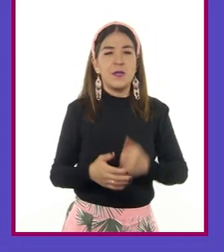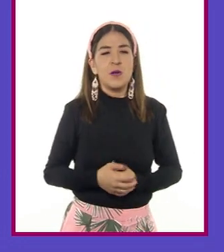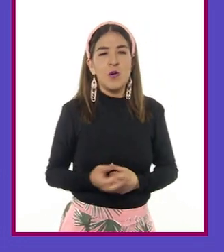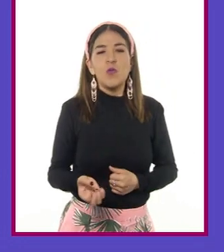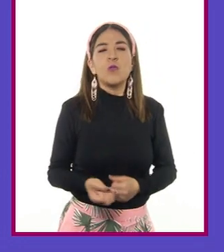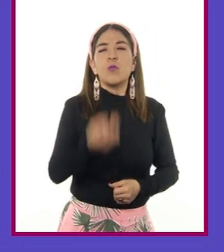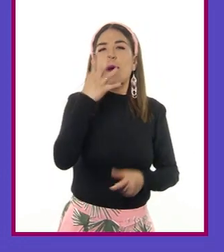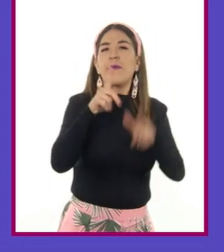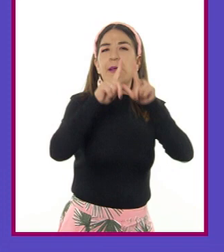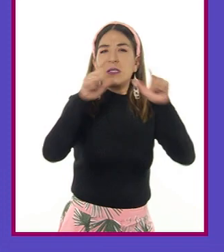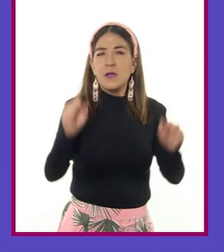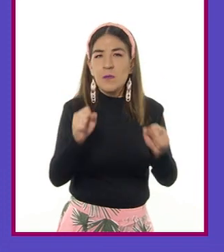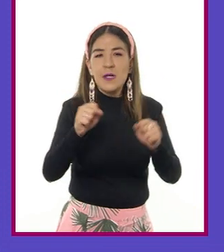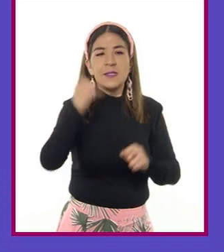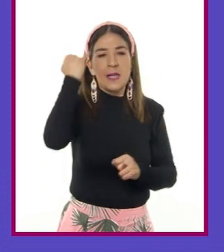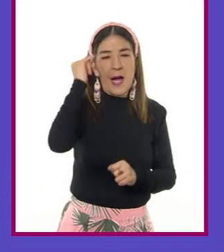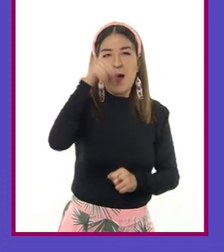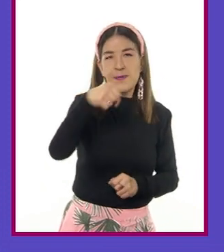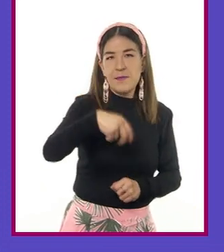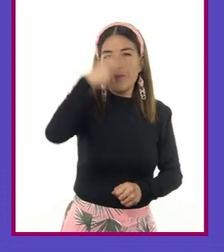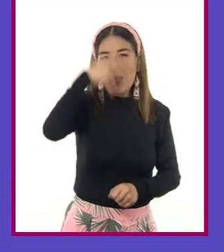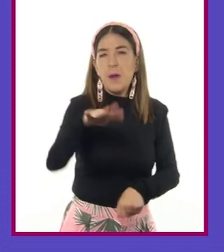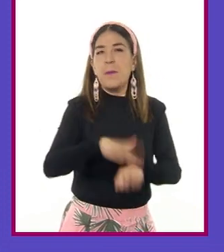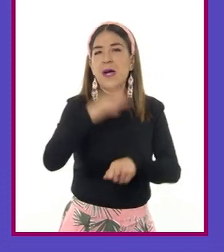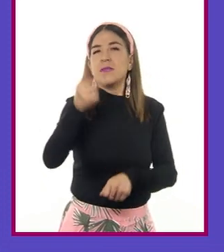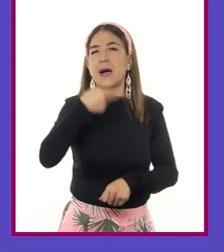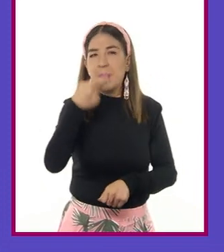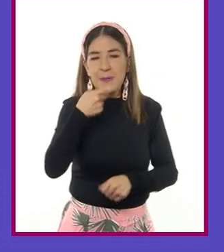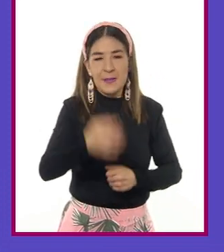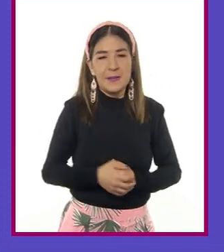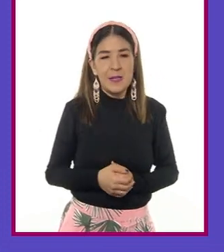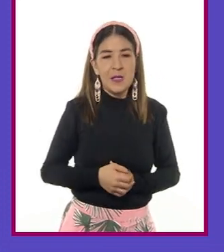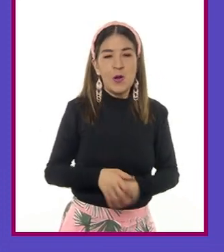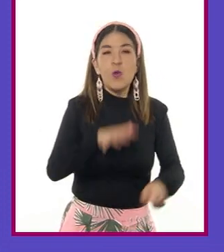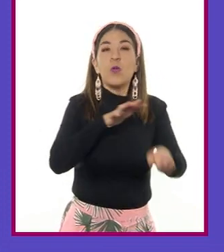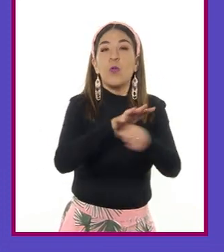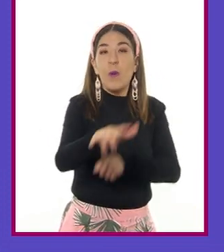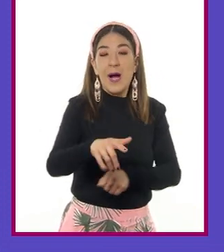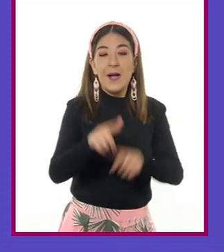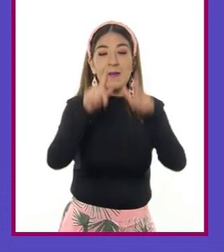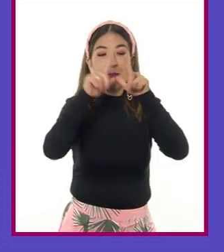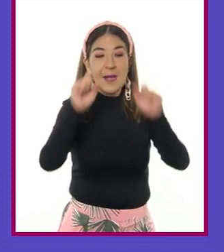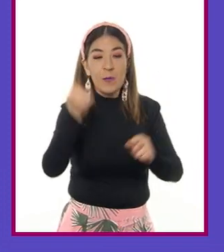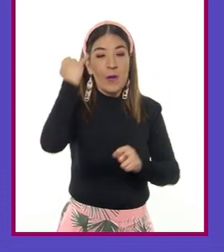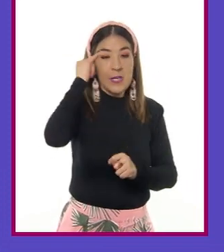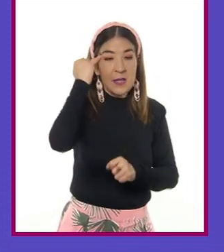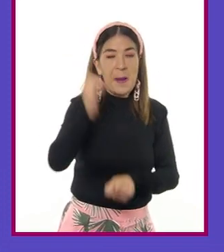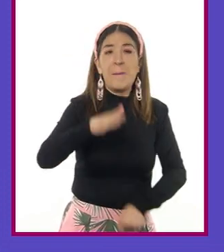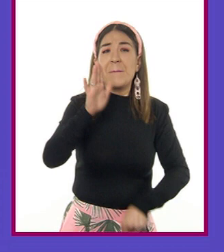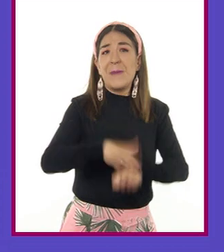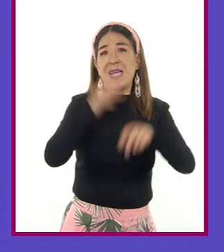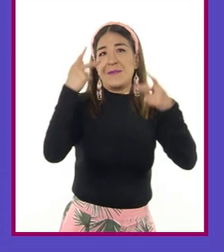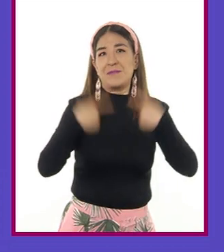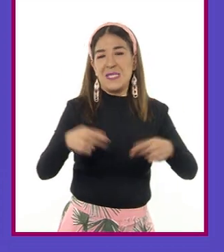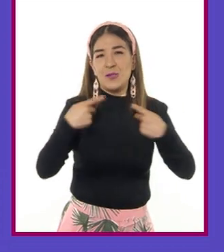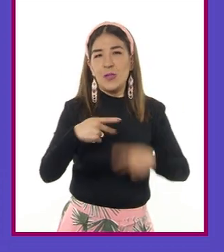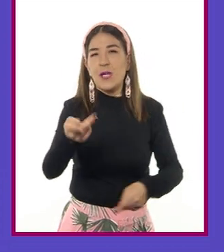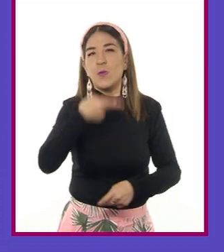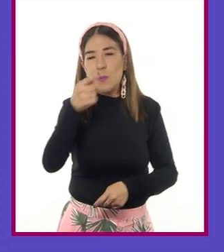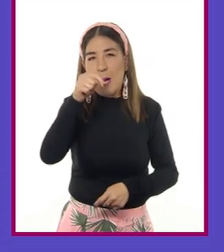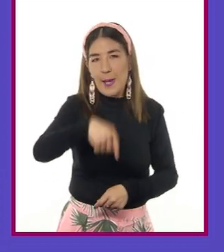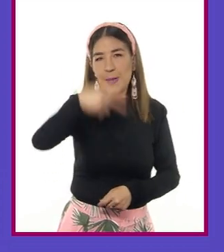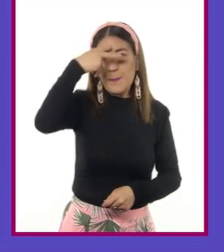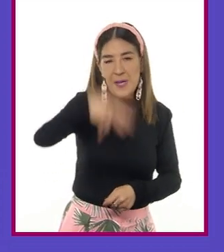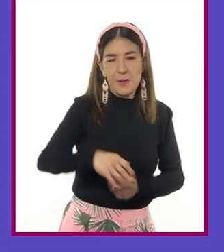¿Cuántas lenguas indígenas se hablan en México? ¿Cuáles son las lenguas indígenas que tienen más hablantes en México? ¿En